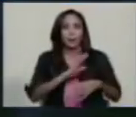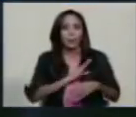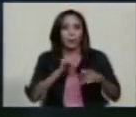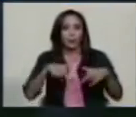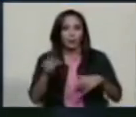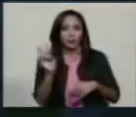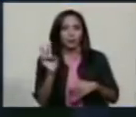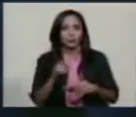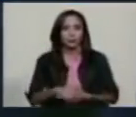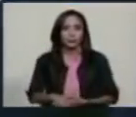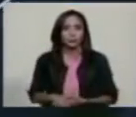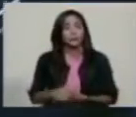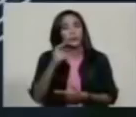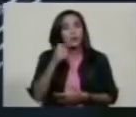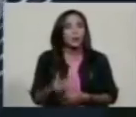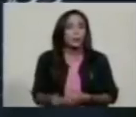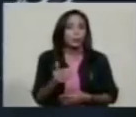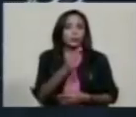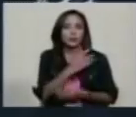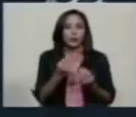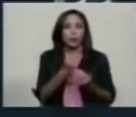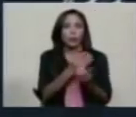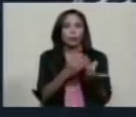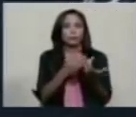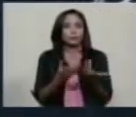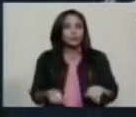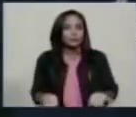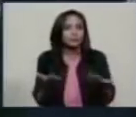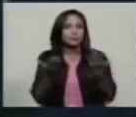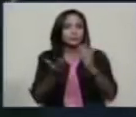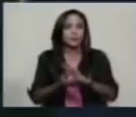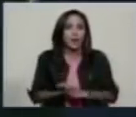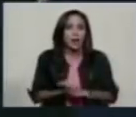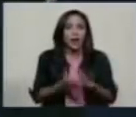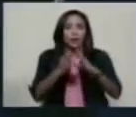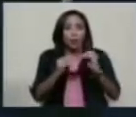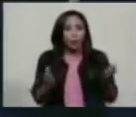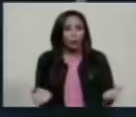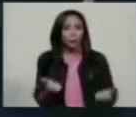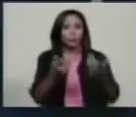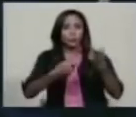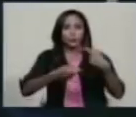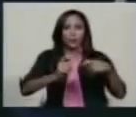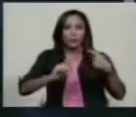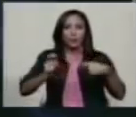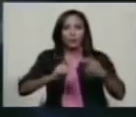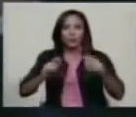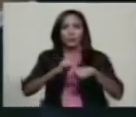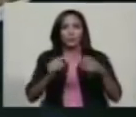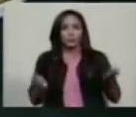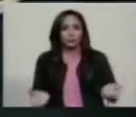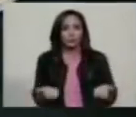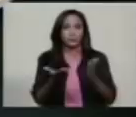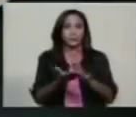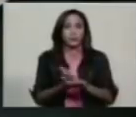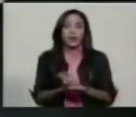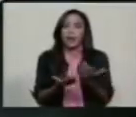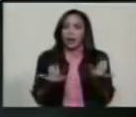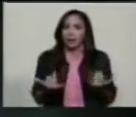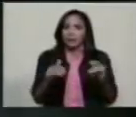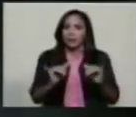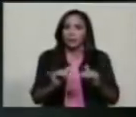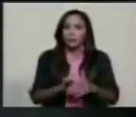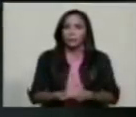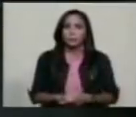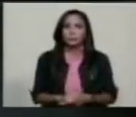tenemos que agregarle valor a la cadena. Nosotros tenemos que ir a que nuestras materias primas sean las obtenidas